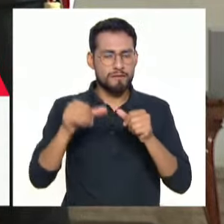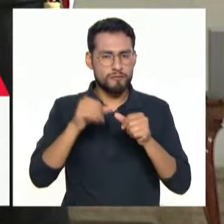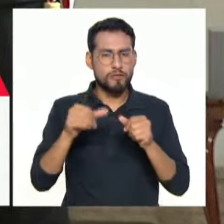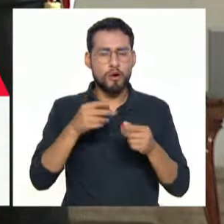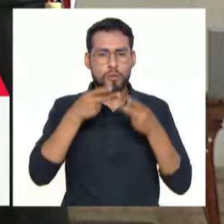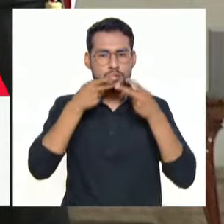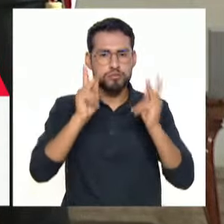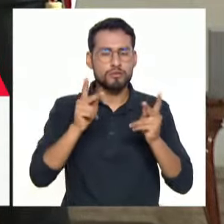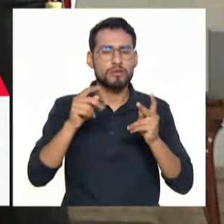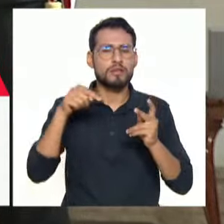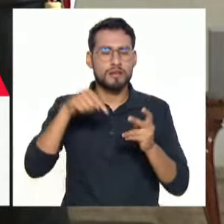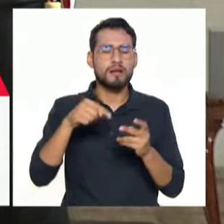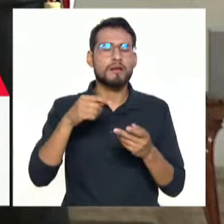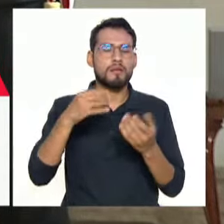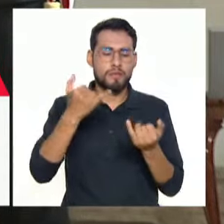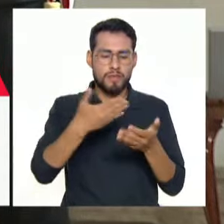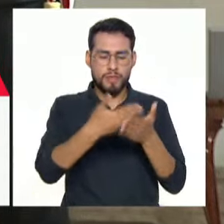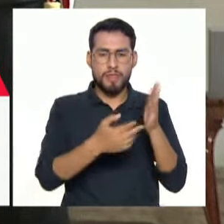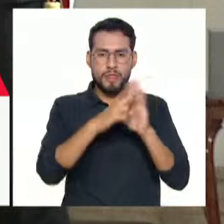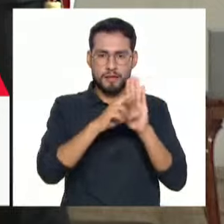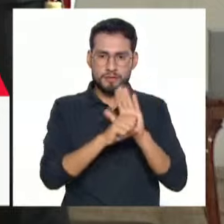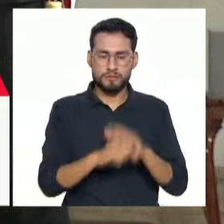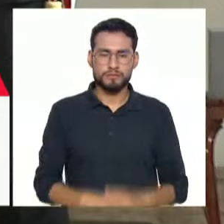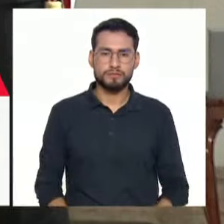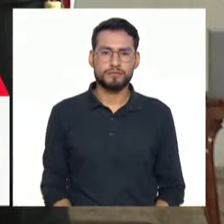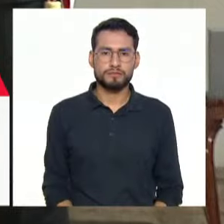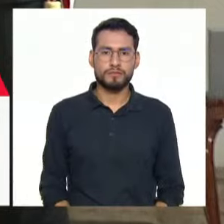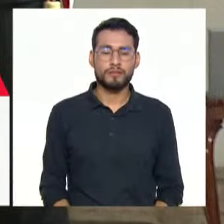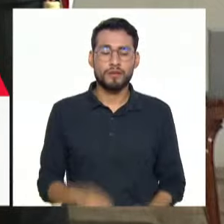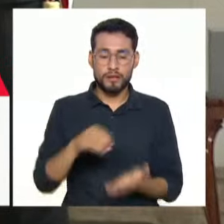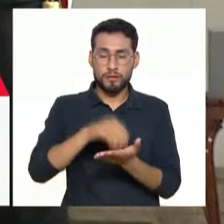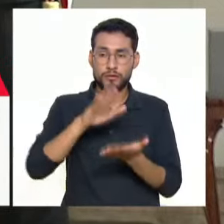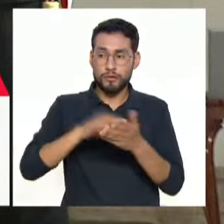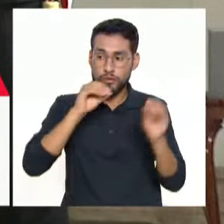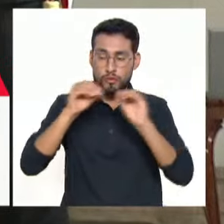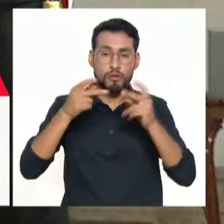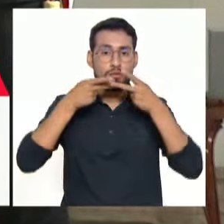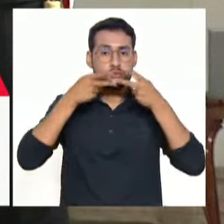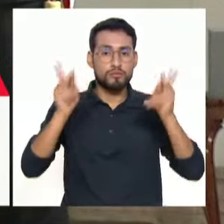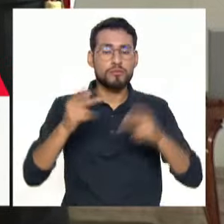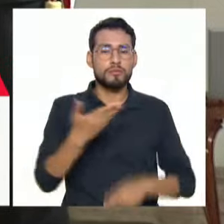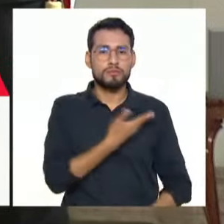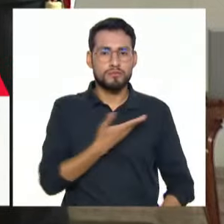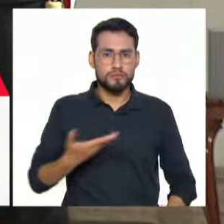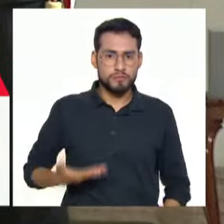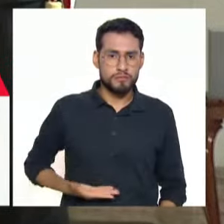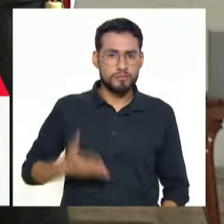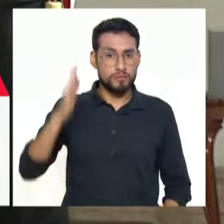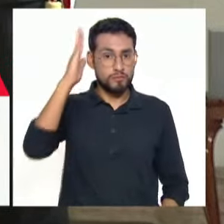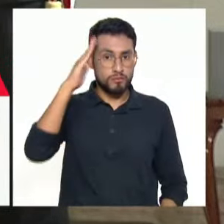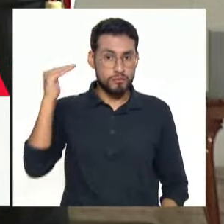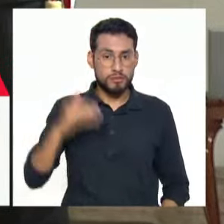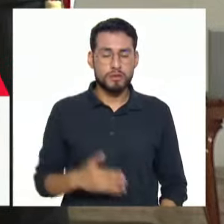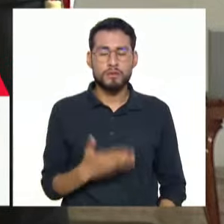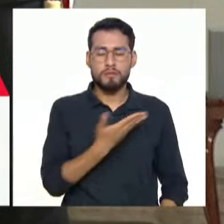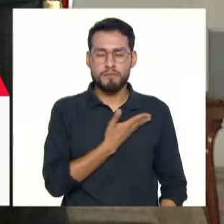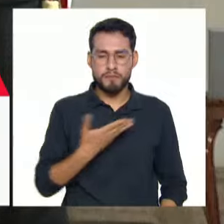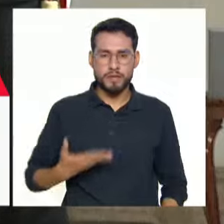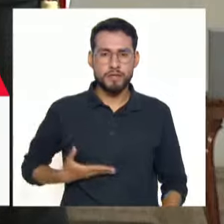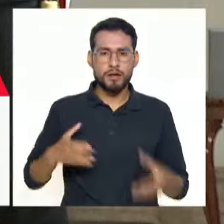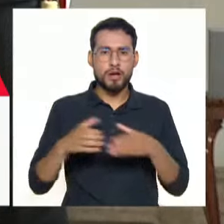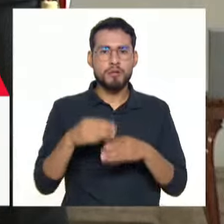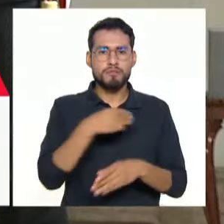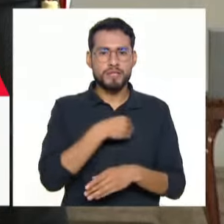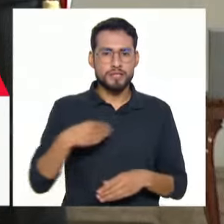de publicación de la presente Resolución Suprema. Regístrese, comuníquese y publíquese. Dina Ercilia Boluarte Segarra, Presidenta